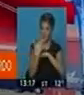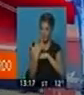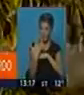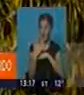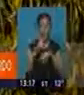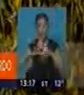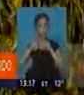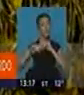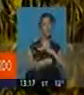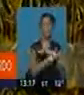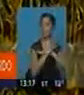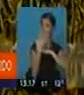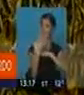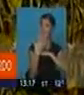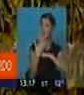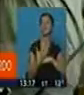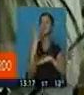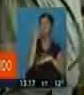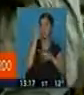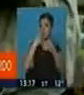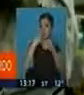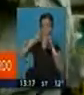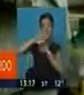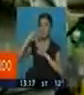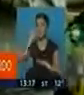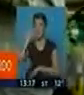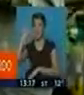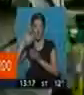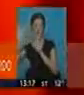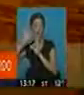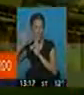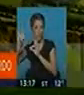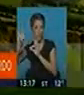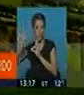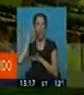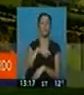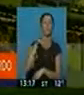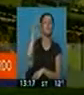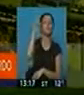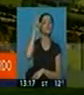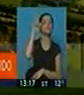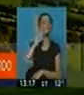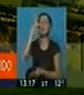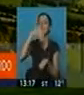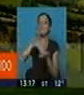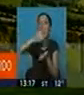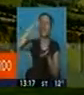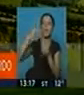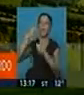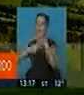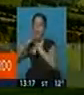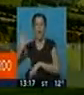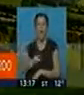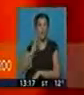bloque sudamericano es el sexto mercado más importante para Europa, con un intercambio de 88 mil millones de euros en